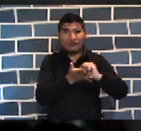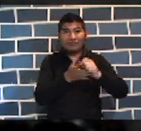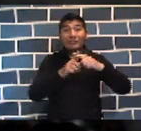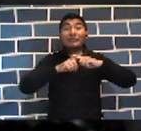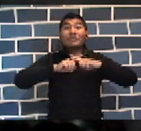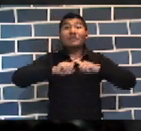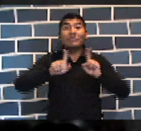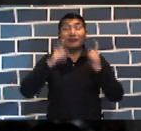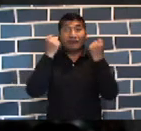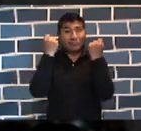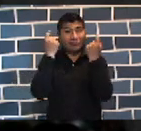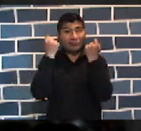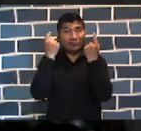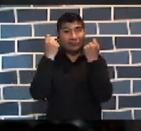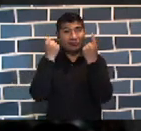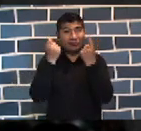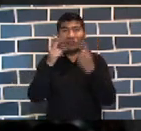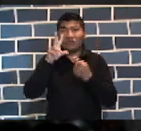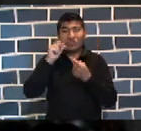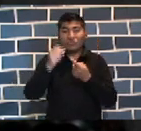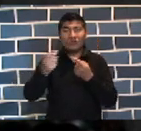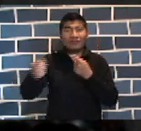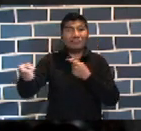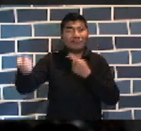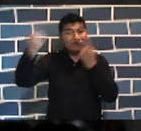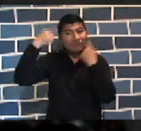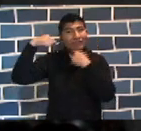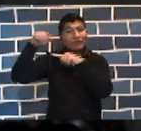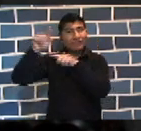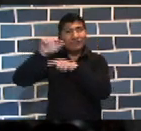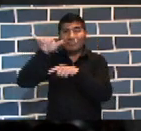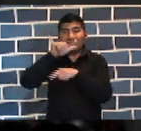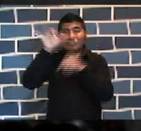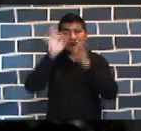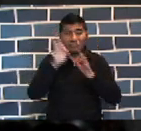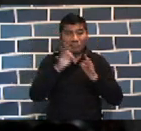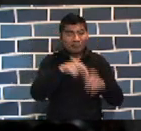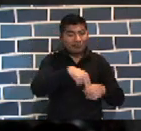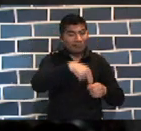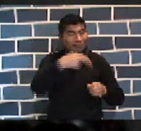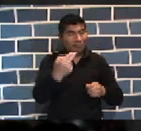pero entendemos que no regresa de la misma manera que salió.